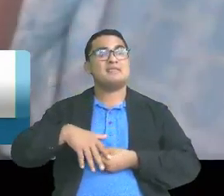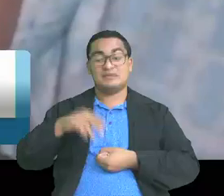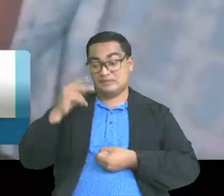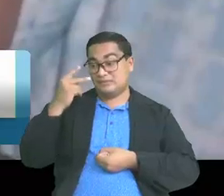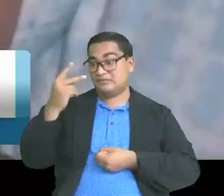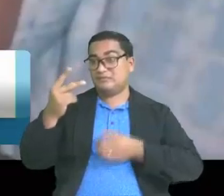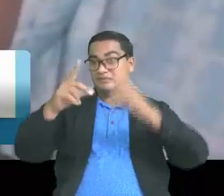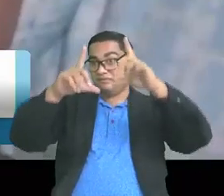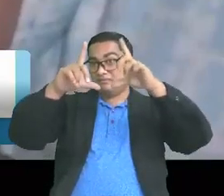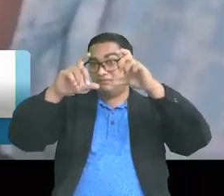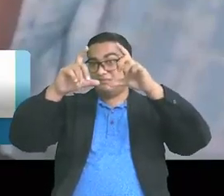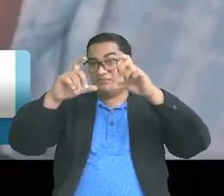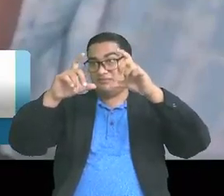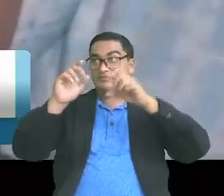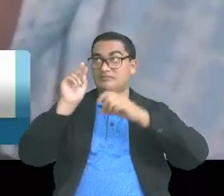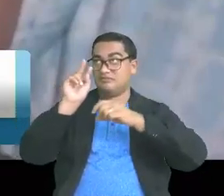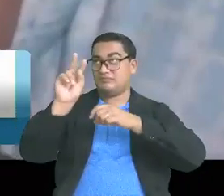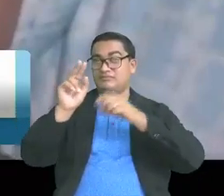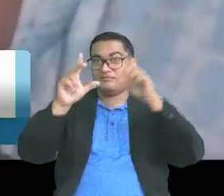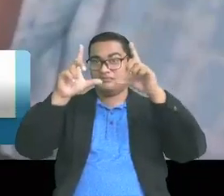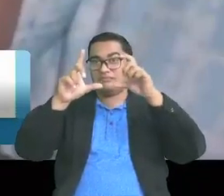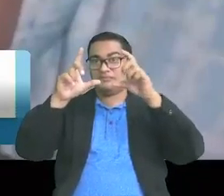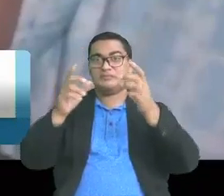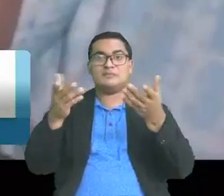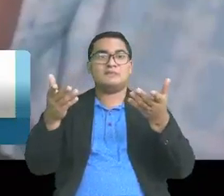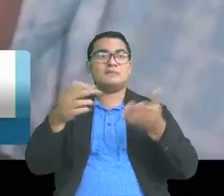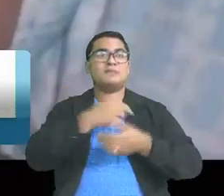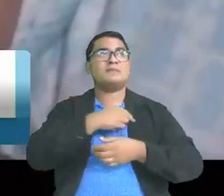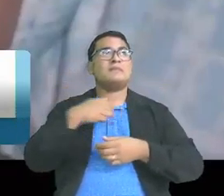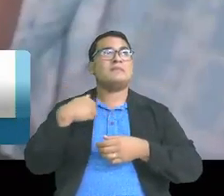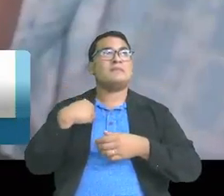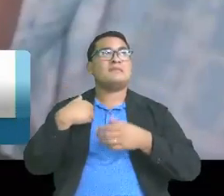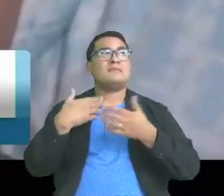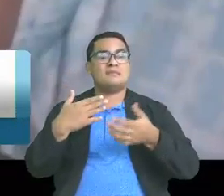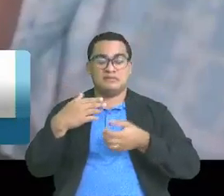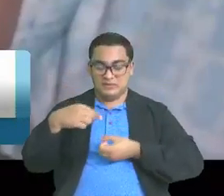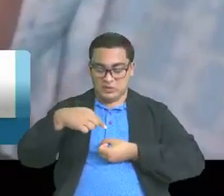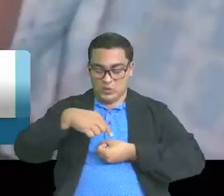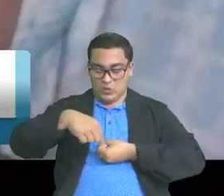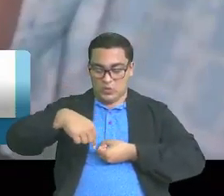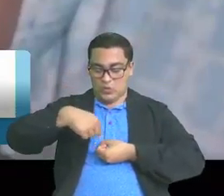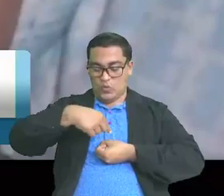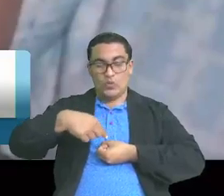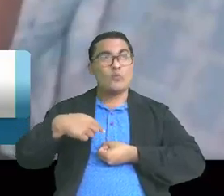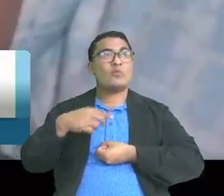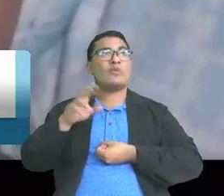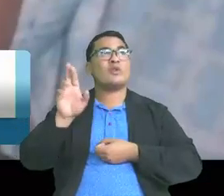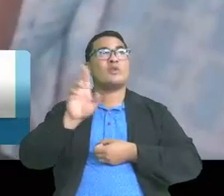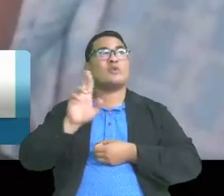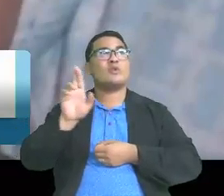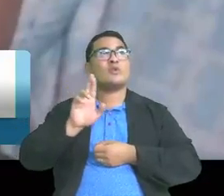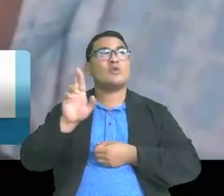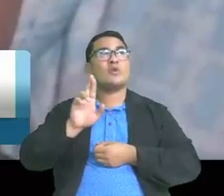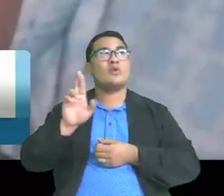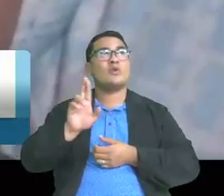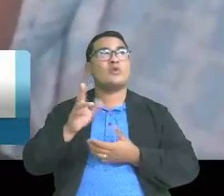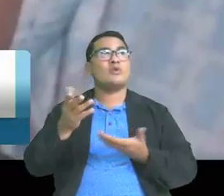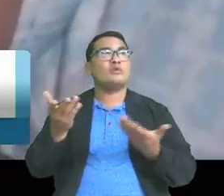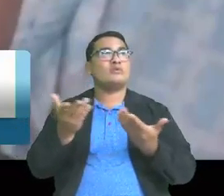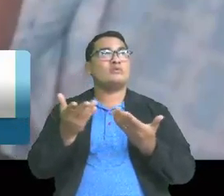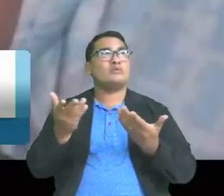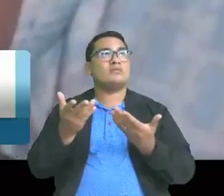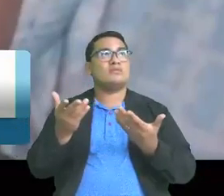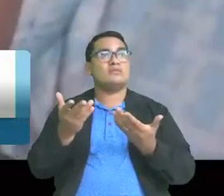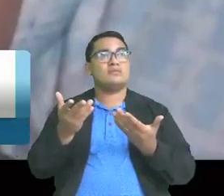solo o no, o se queda exactamente allí. Entonces, ¿qué nosotros hacemos el análisis? Tiene la parte enrojecida abajo. Sí, donde está la parte